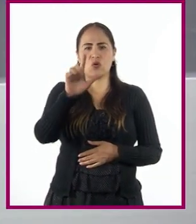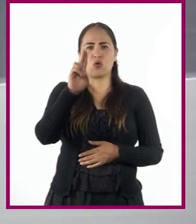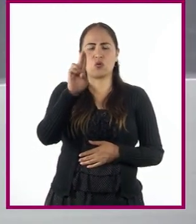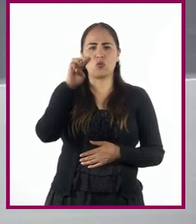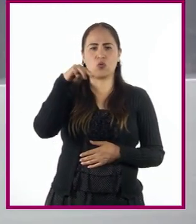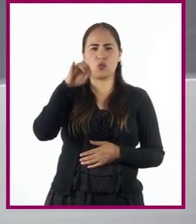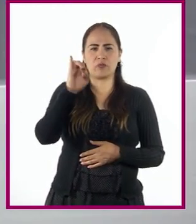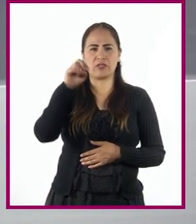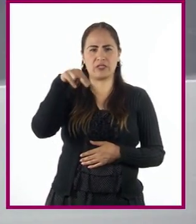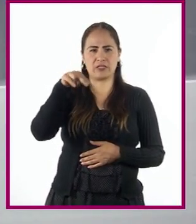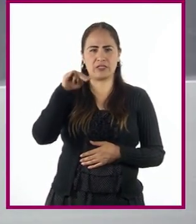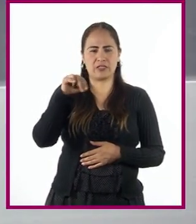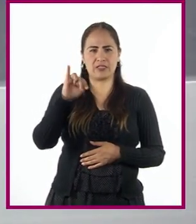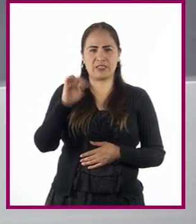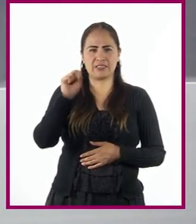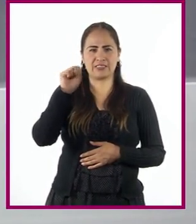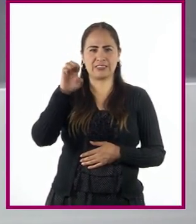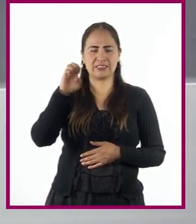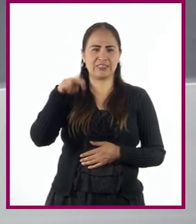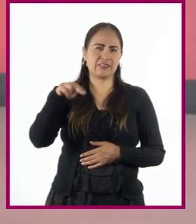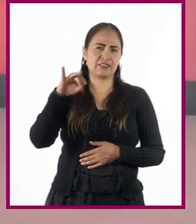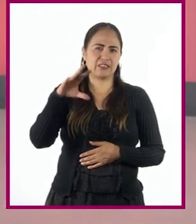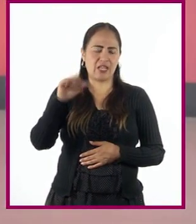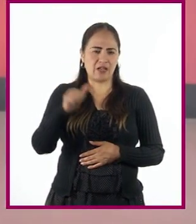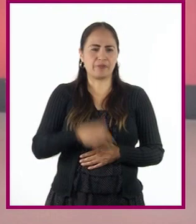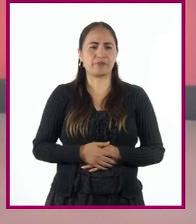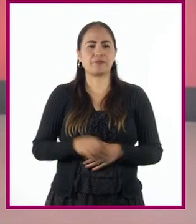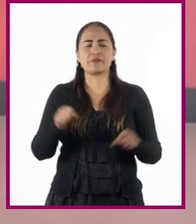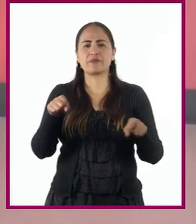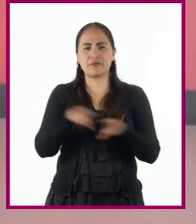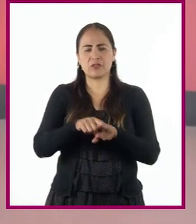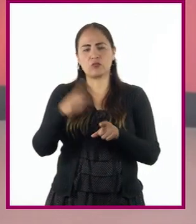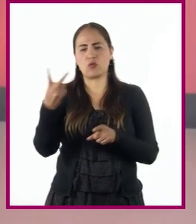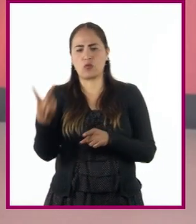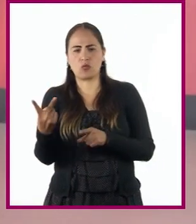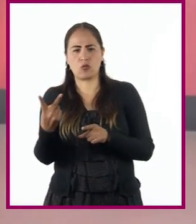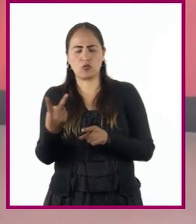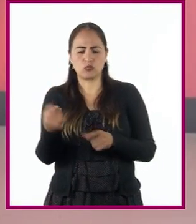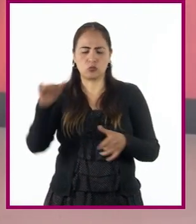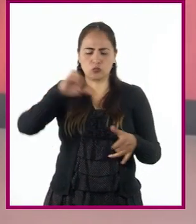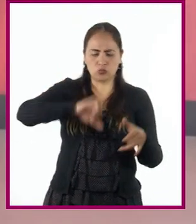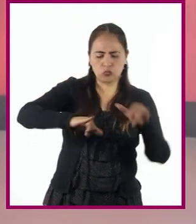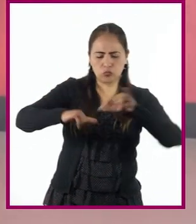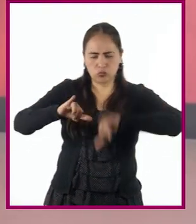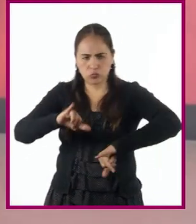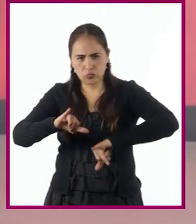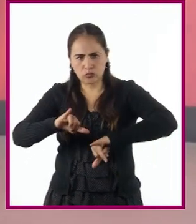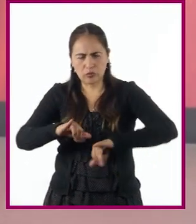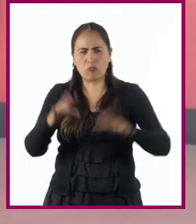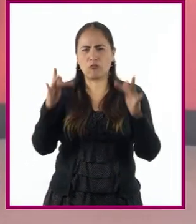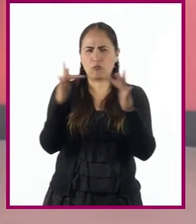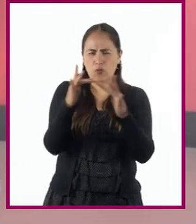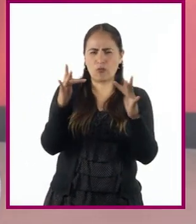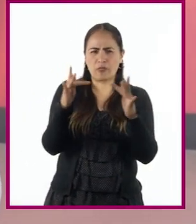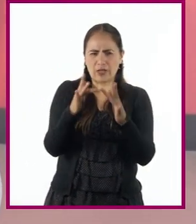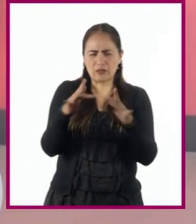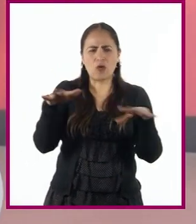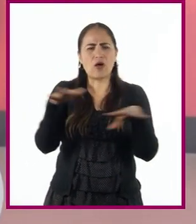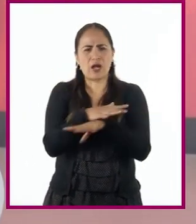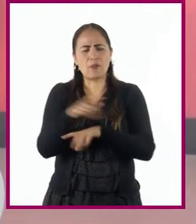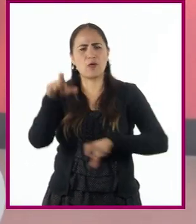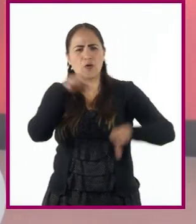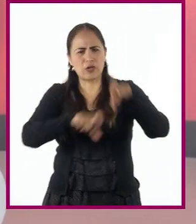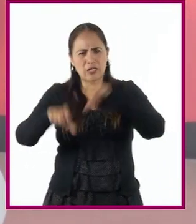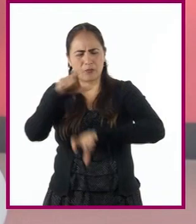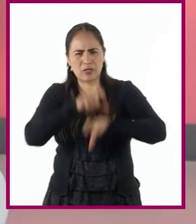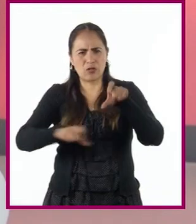Por ejemplo, las barras de luz química al doblarse, dos sustancias diferentes entran en contacto provocando un cambio químico que libera